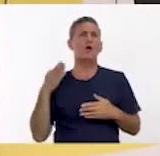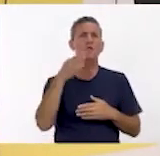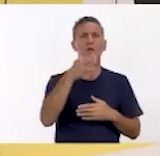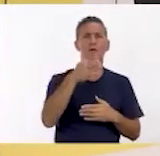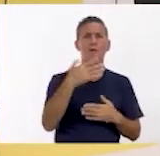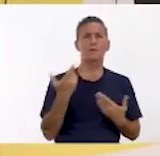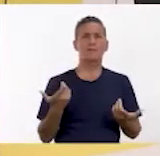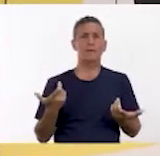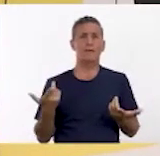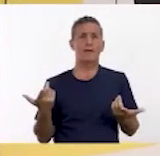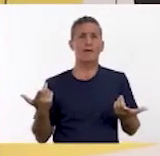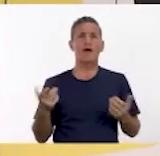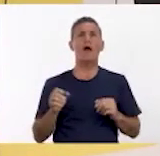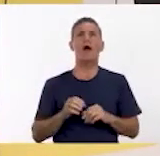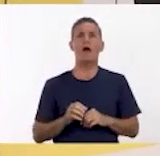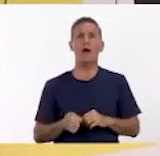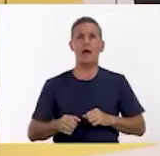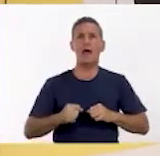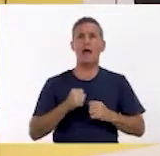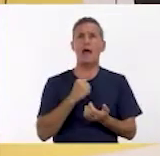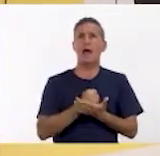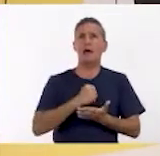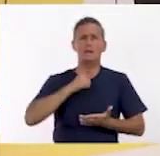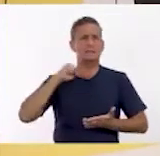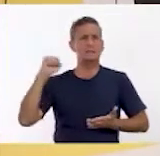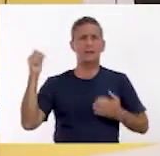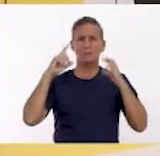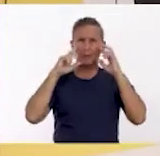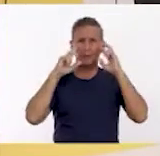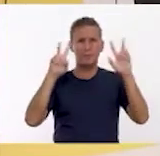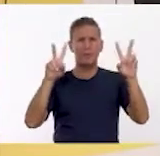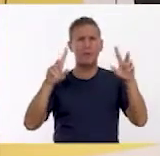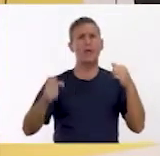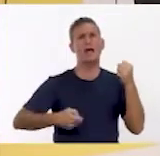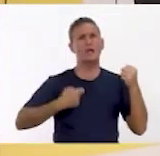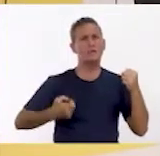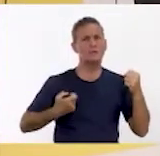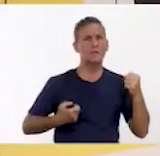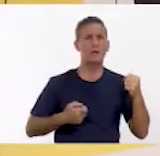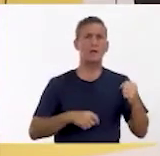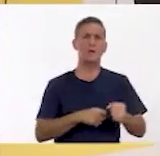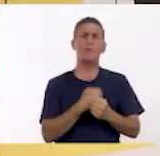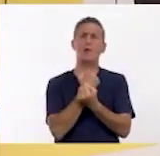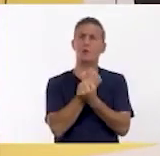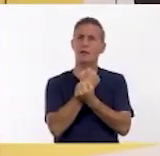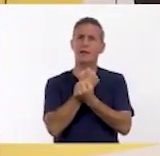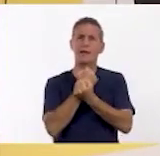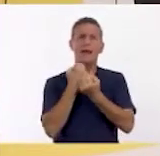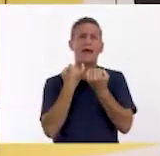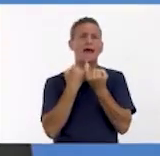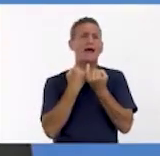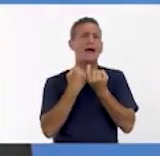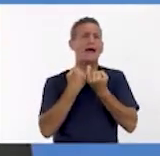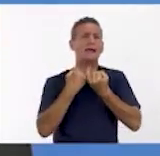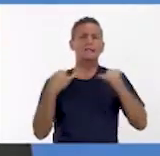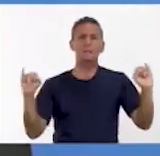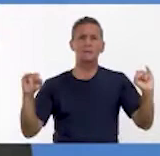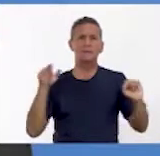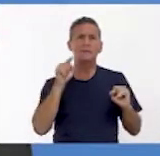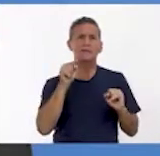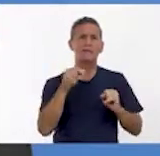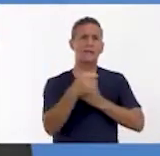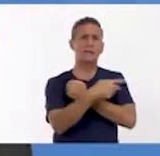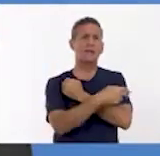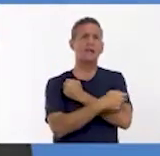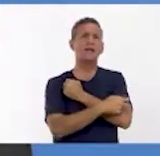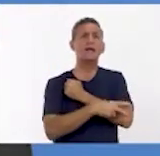Angola a salvar vidas, fueron a Angola a luchar por la liberación de sus pueblos, a luchar también